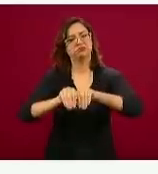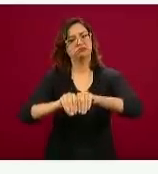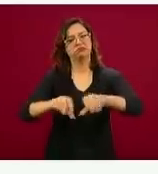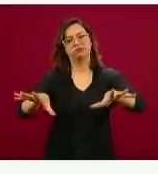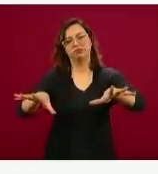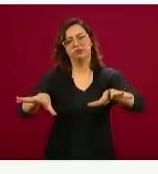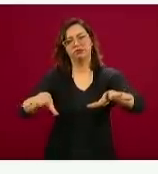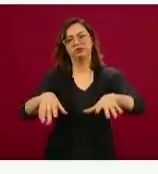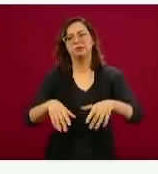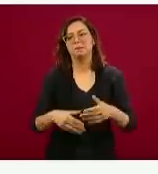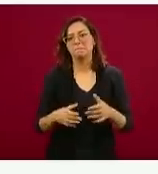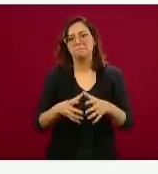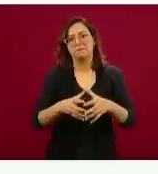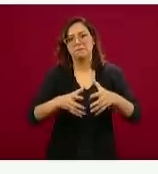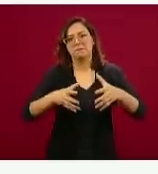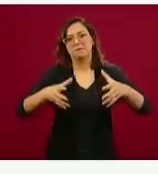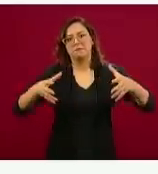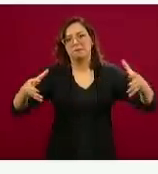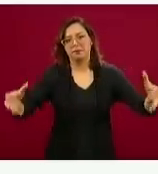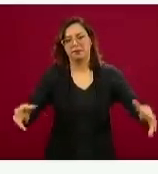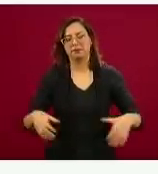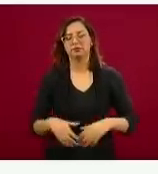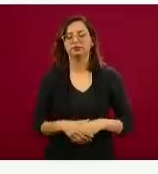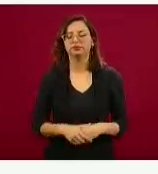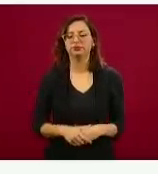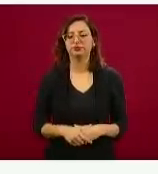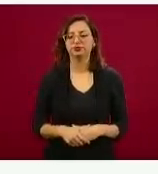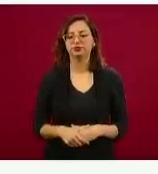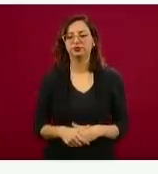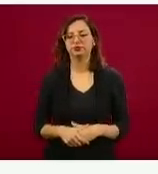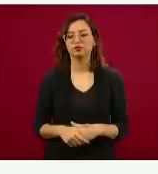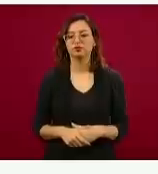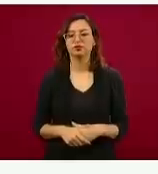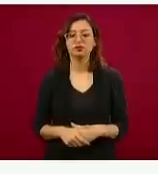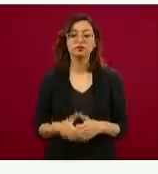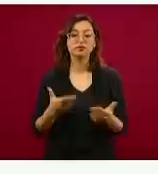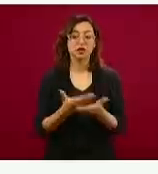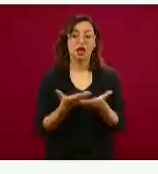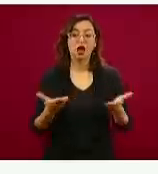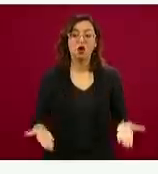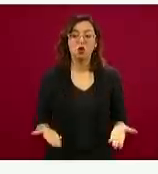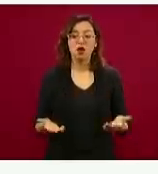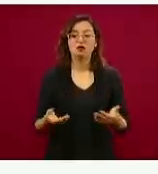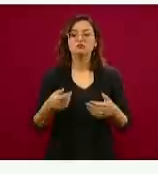en el número de casos con transmisión comunitaria. Centrémonos ahora en México.